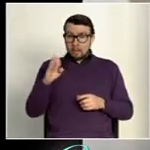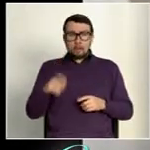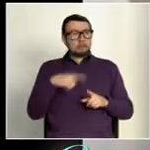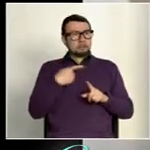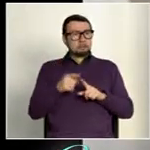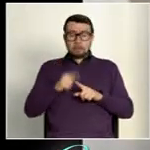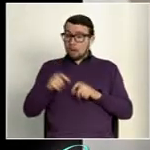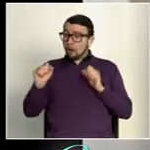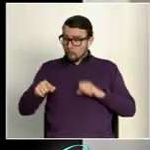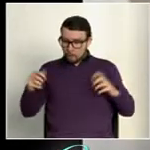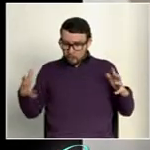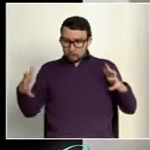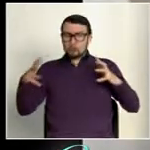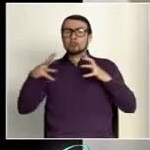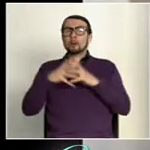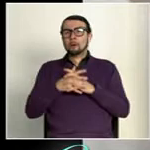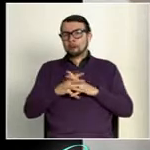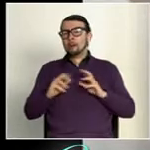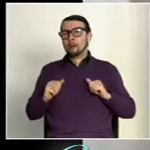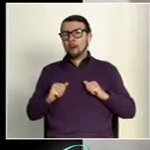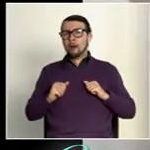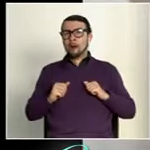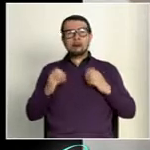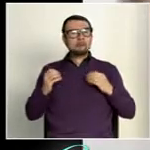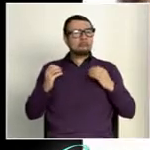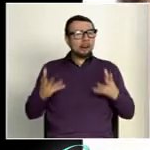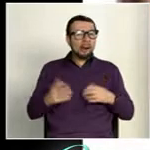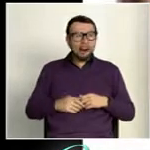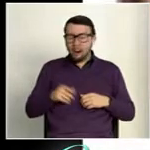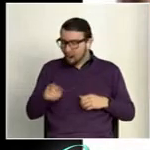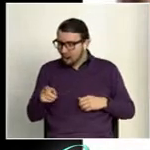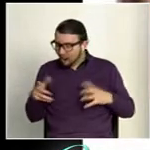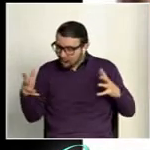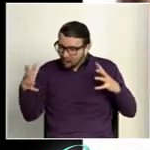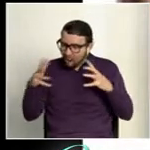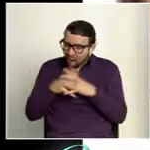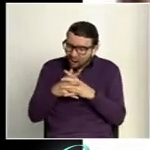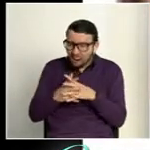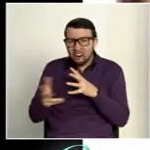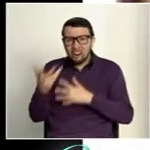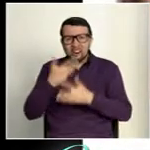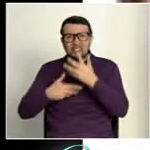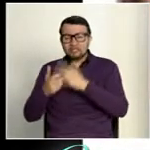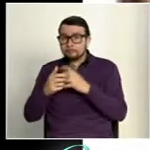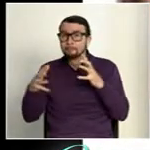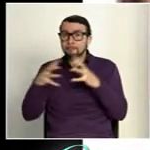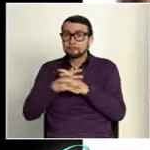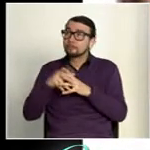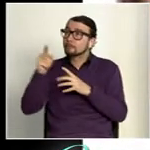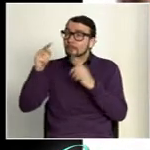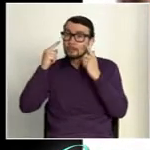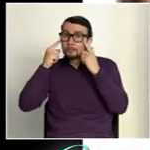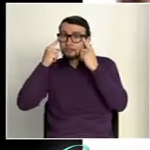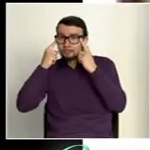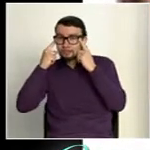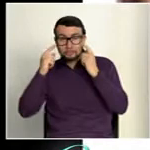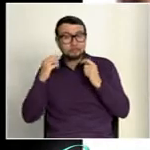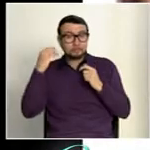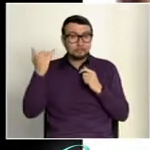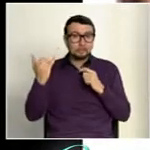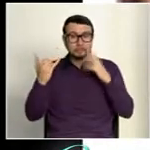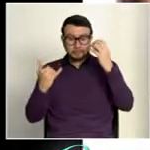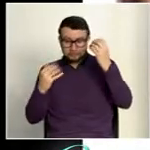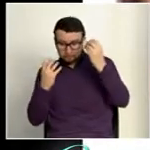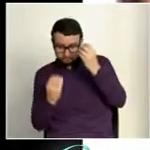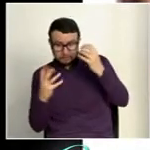pueden combinar de tal manera de que se combina ese equilibrio que llaman chinos yin y yang, o en India se llama